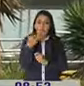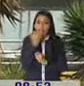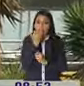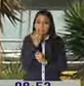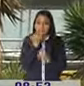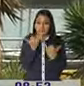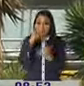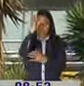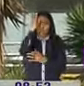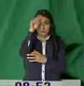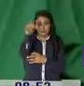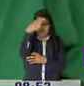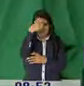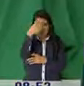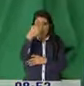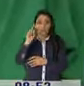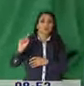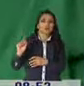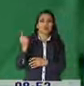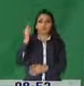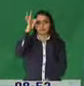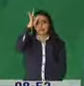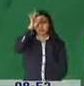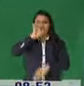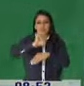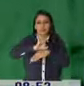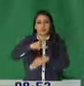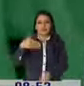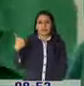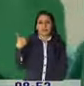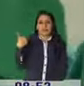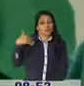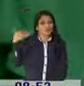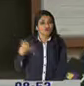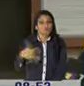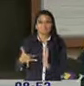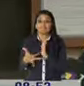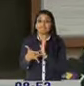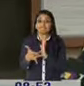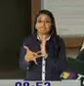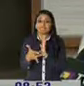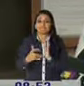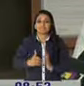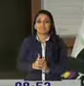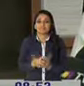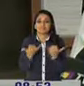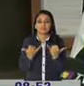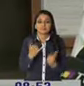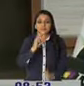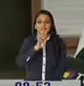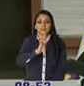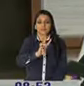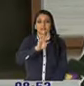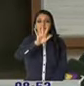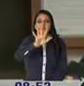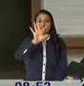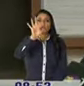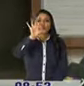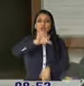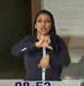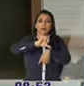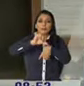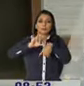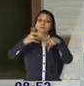el Hospital Carlos Andrade Marín es el único en el país que tiene esta tecnología. Y hasta el momento vamos con 659